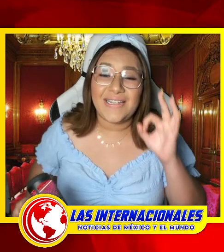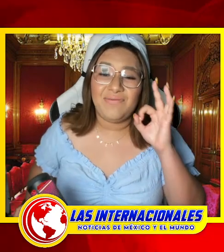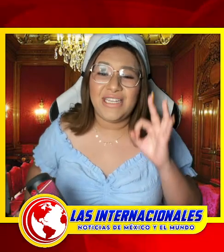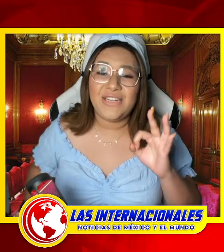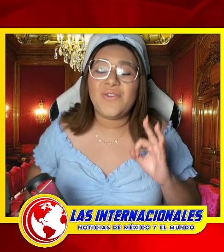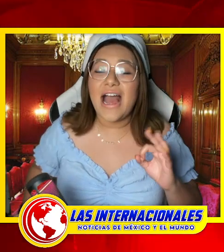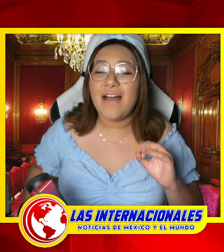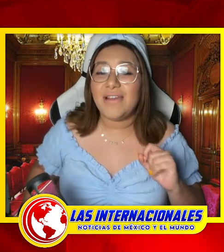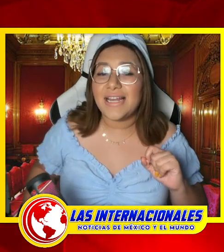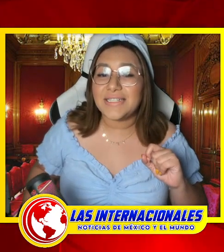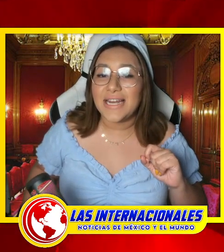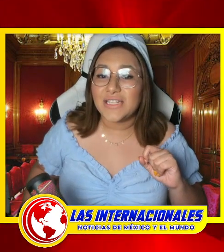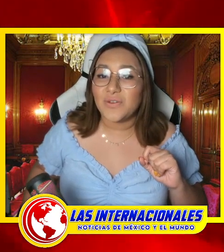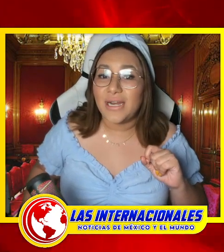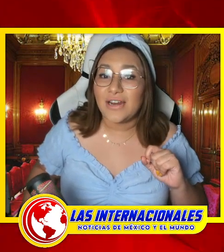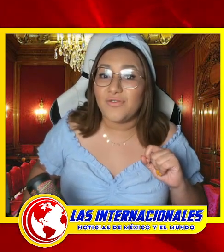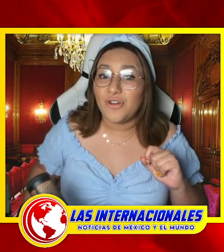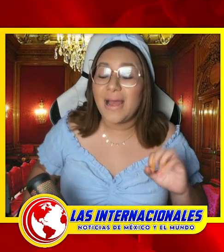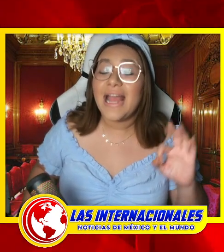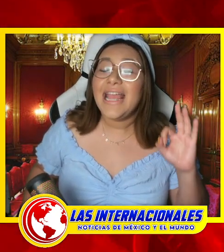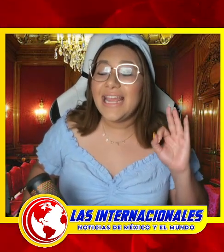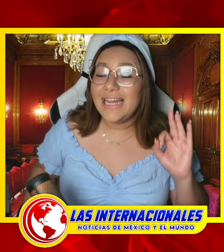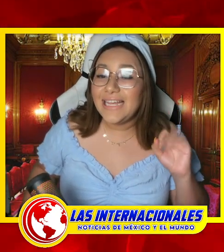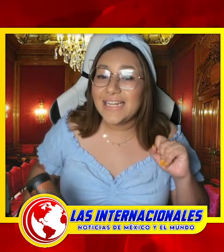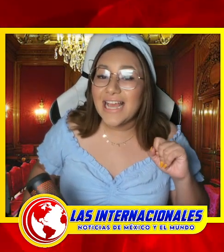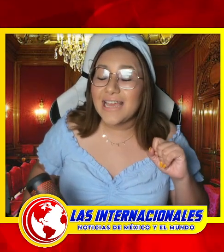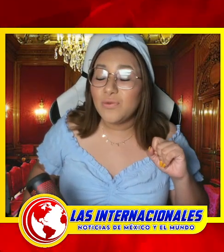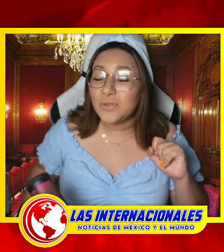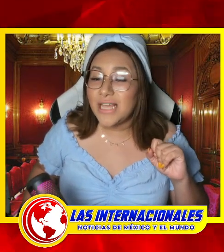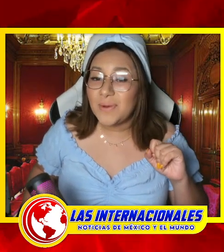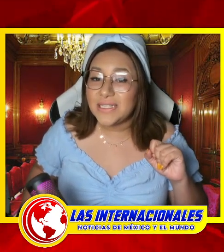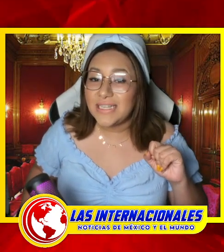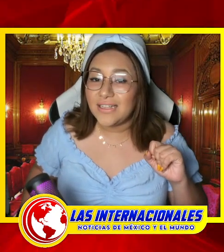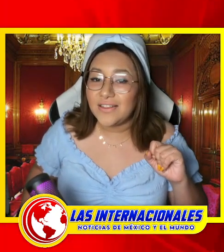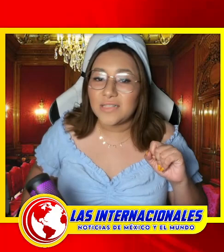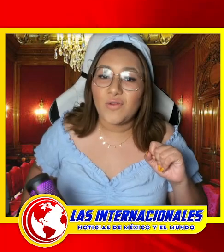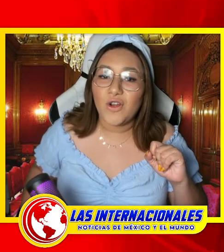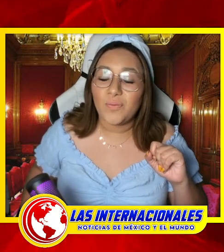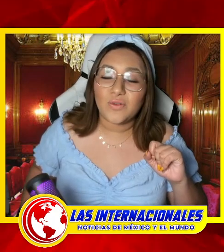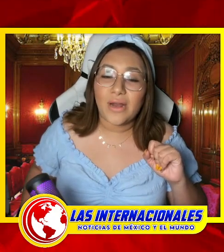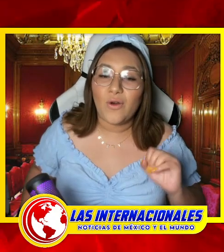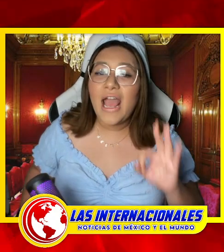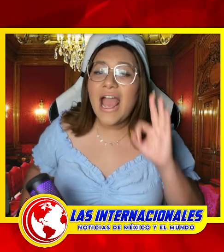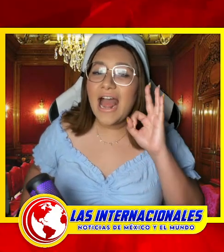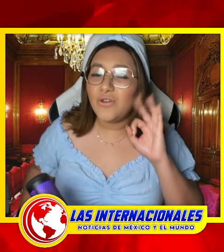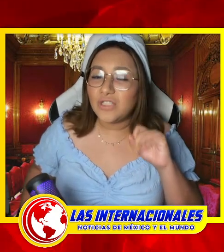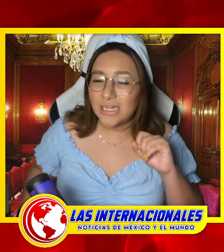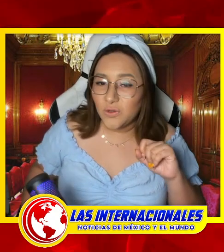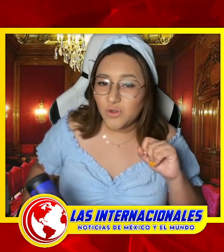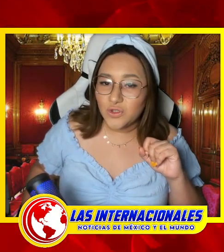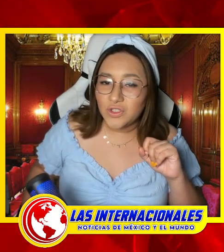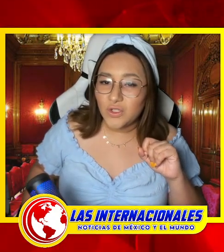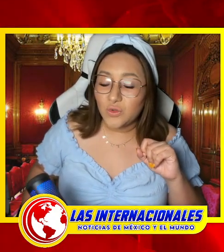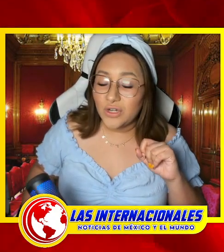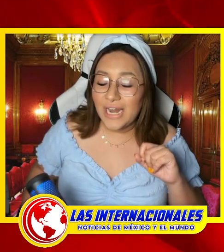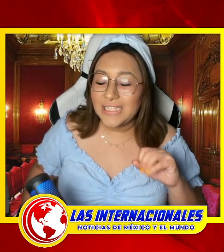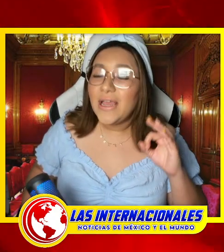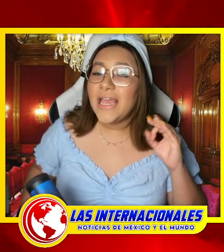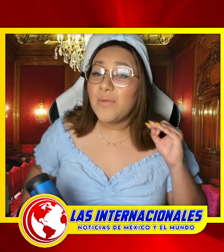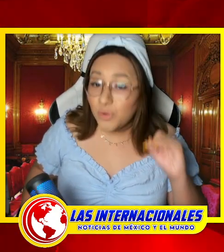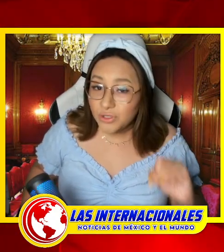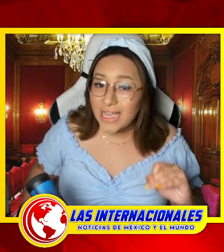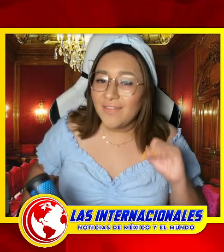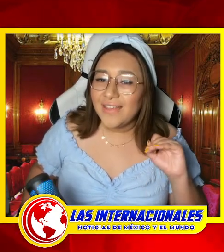John Kerry vino a hablar acerca sobre la reforma eléctrica que busca el presidente Andrés Manuel López Obrador a los artículos